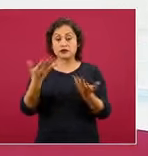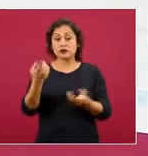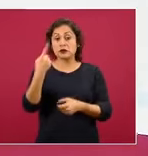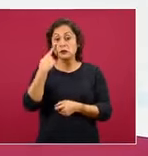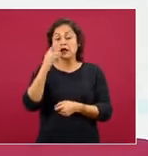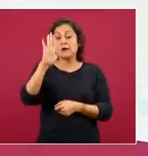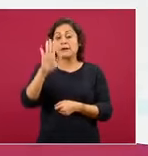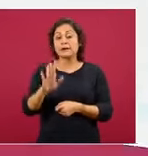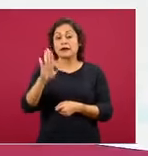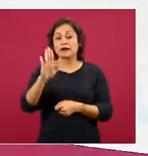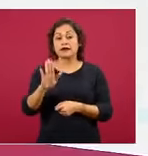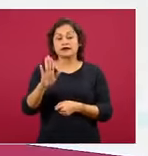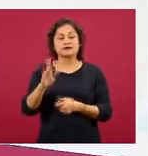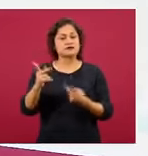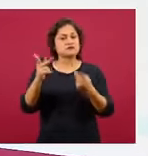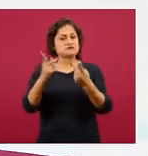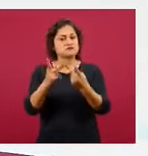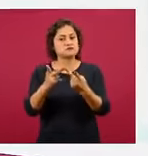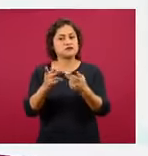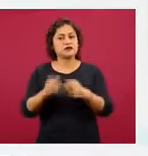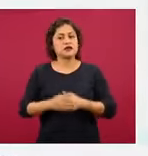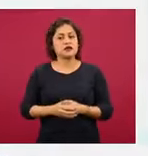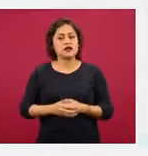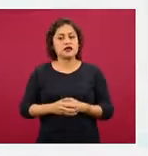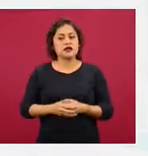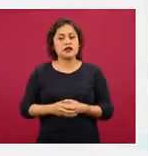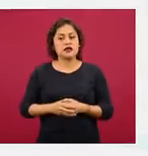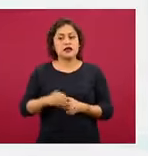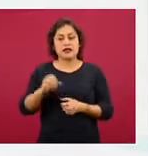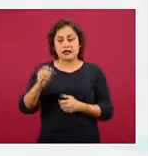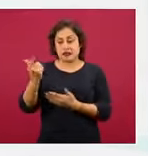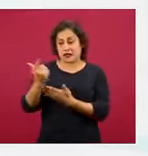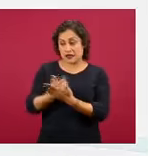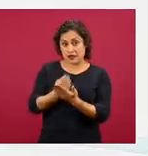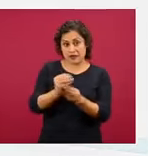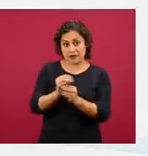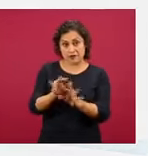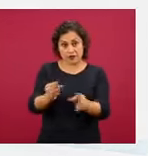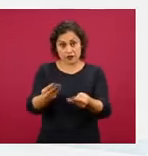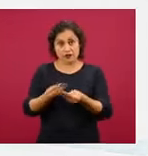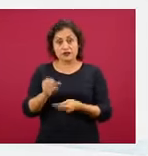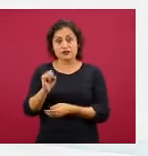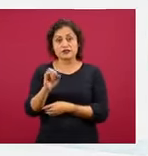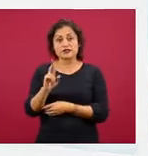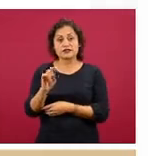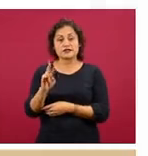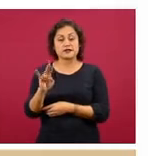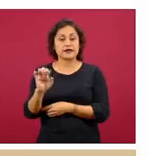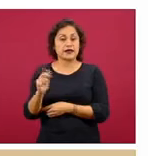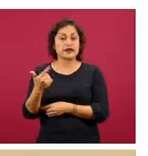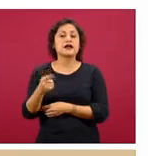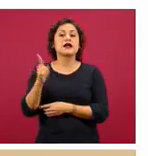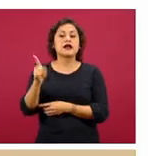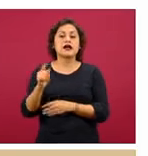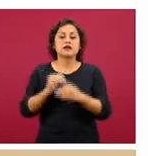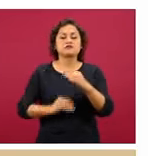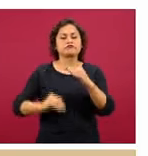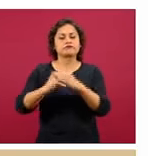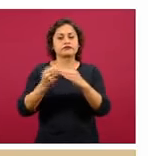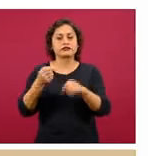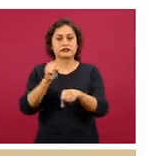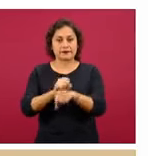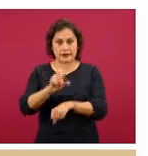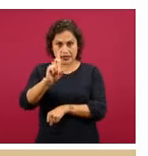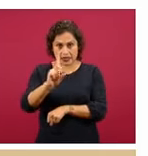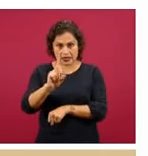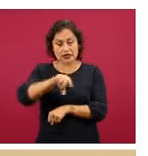a la curva que hemos presentado ya del CISBER, donde tuvimos un ascenso, llegó a un pico máximo en la semana 30 y de ahí se ha mantenido